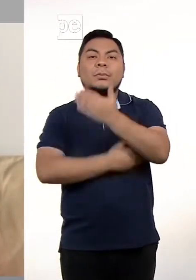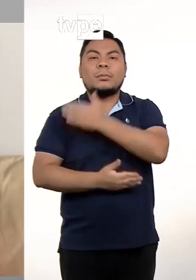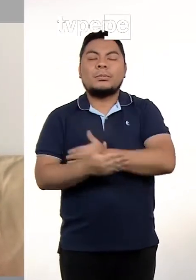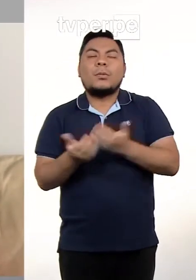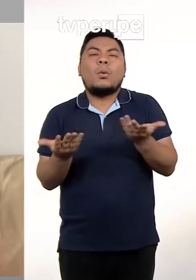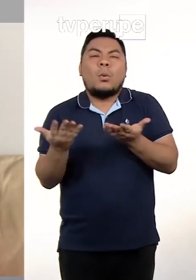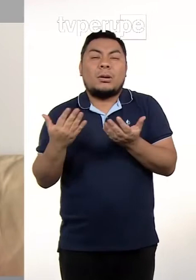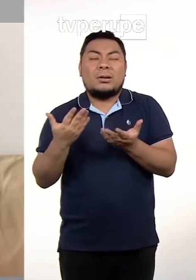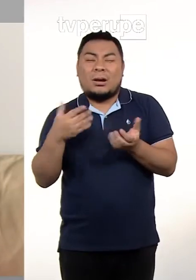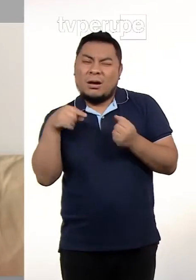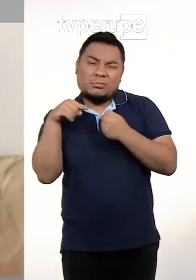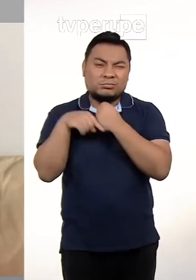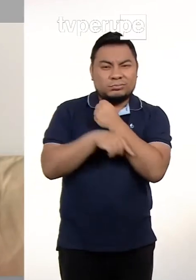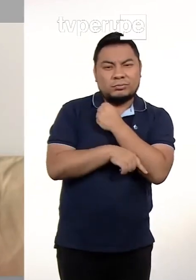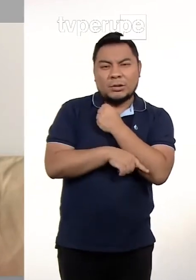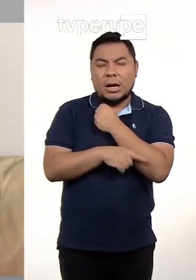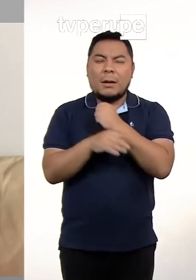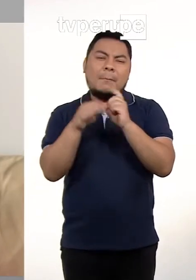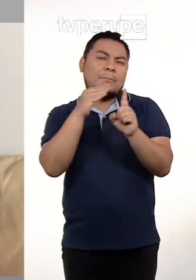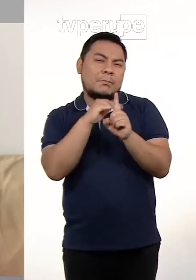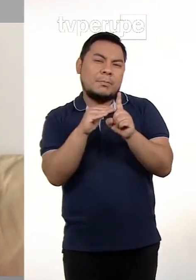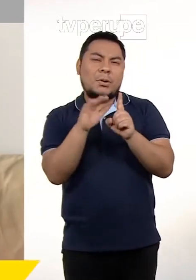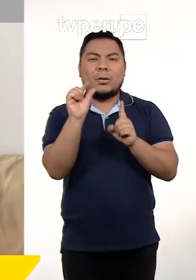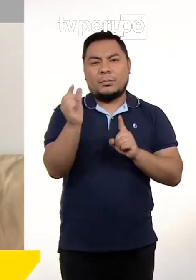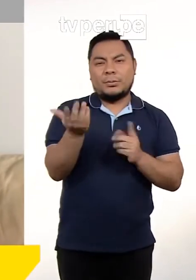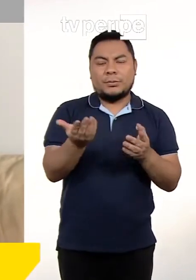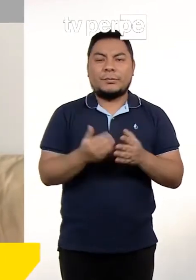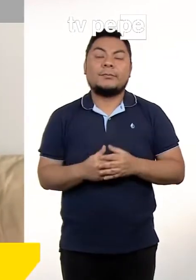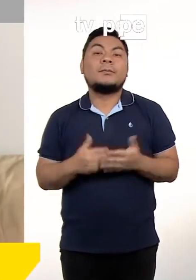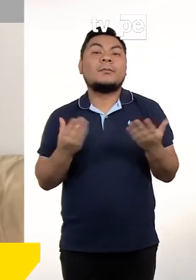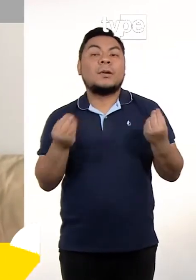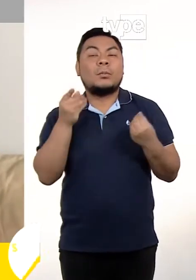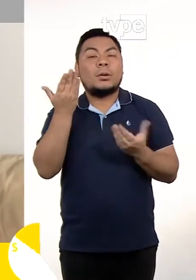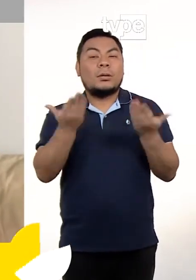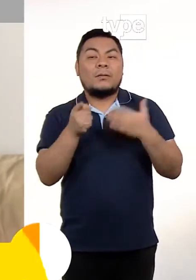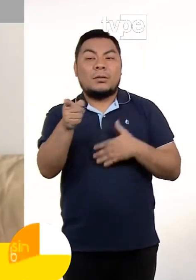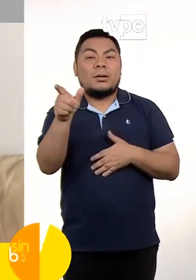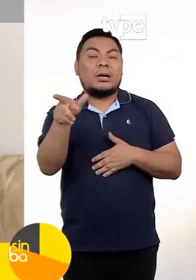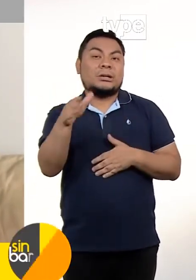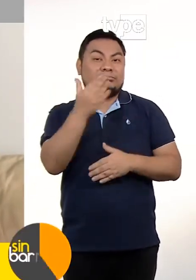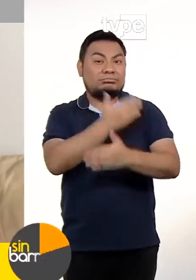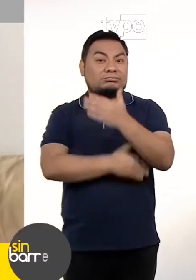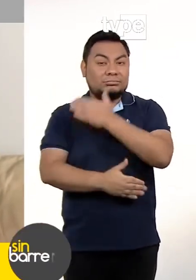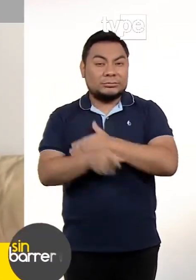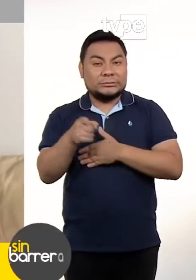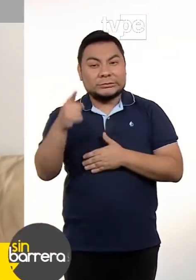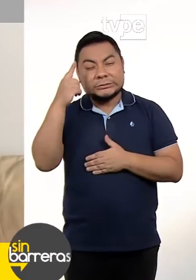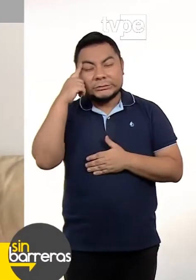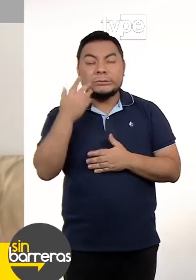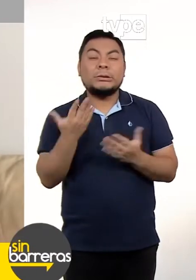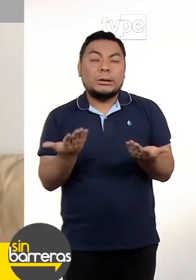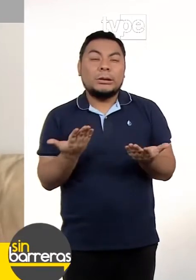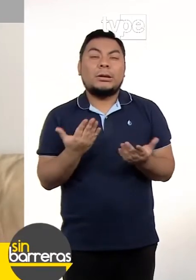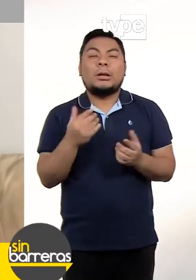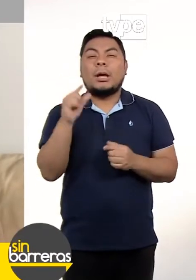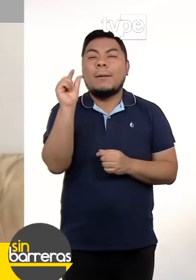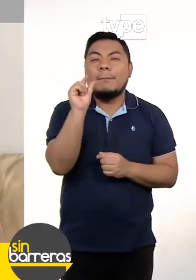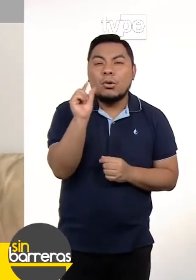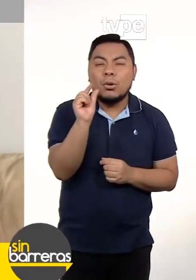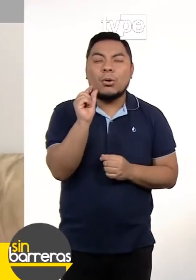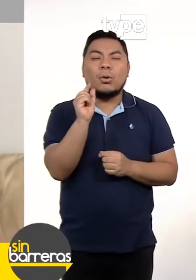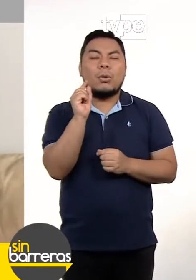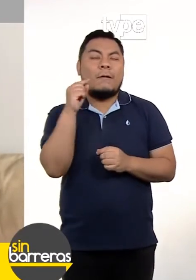tienen nuestros niños, nuestras niñas y nuestros adolescentes, porque puede ser una discapacidad leve, puede ser